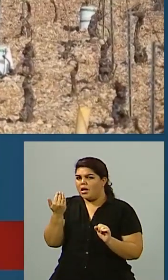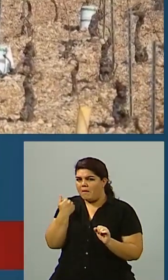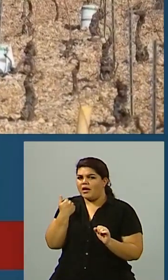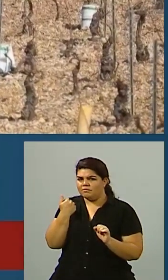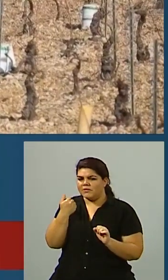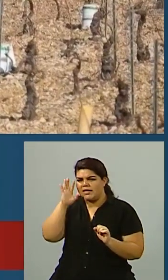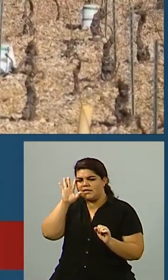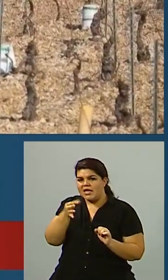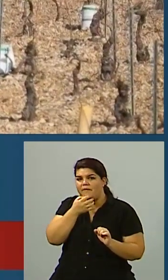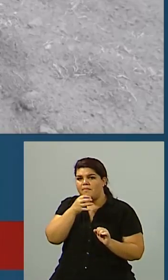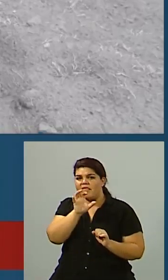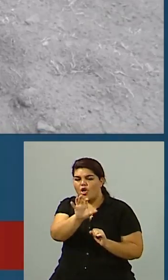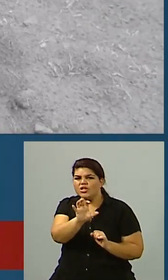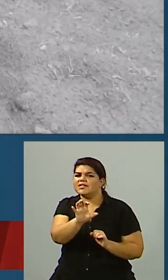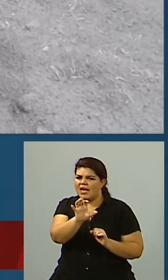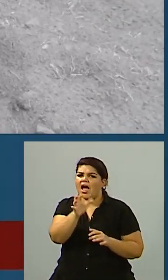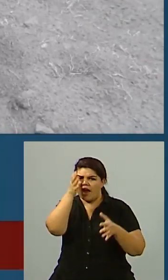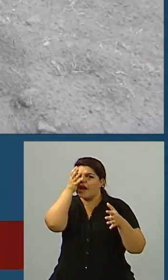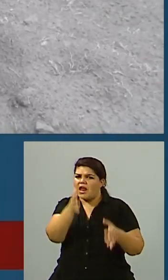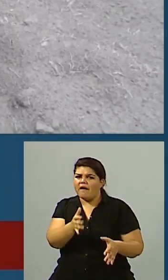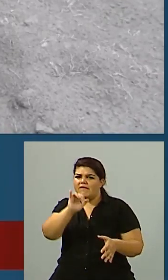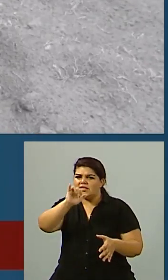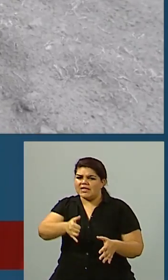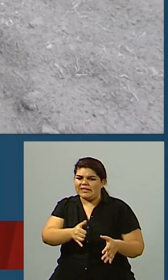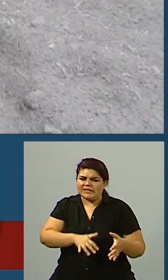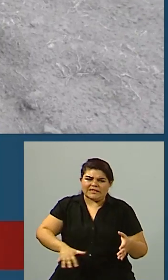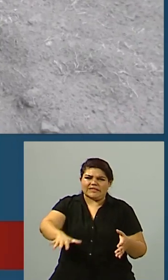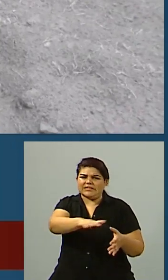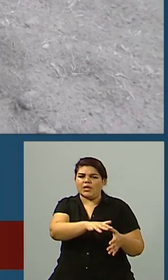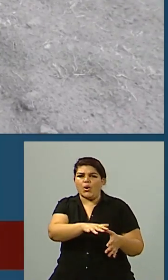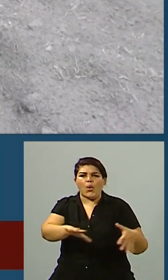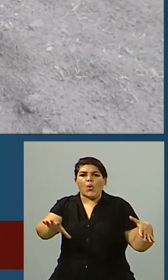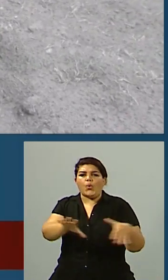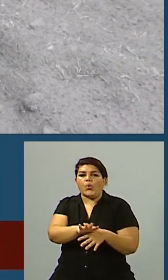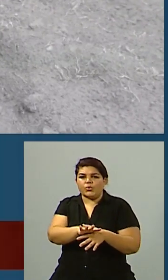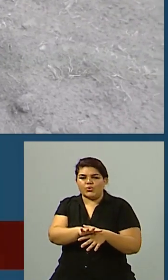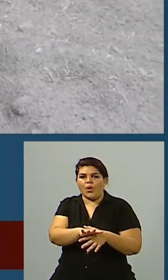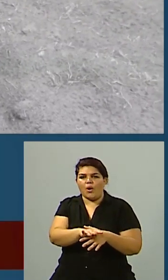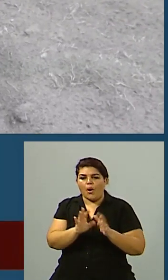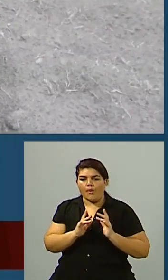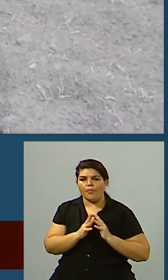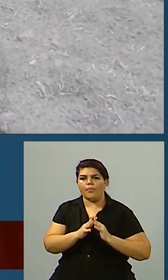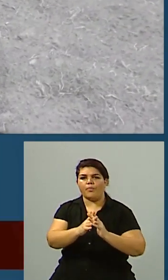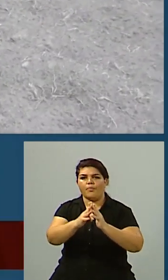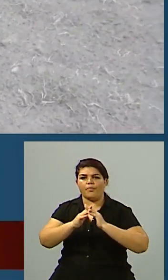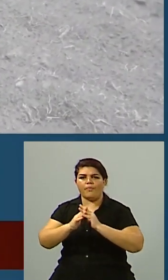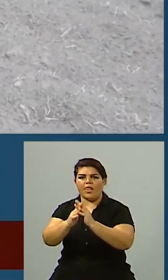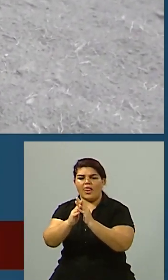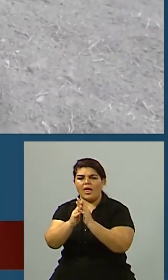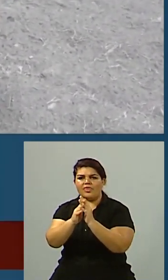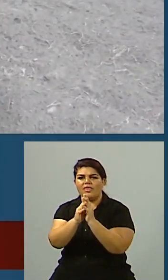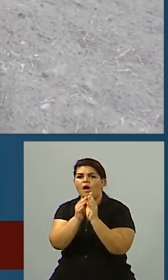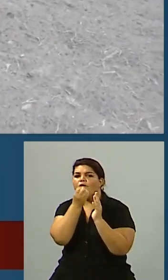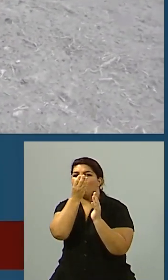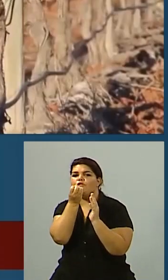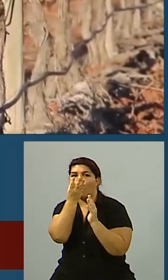también se presentó sectorialmente, se lo hace en un momento de plena floración, en donde